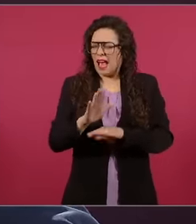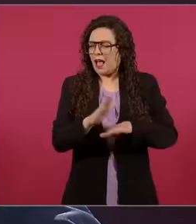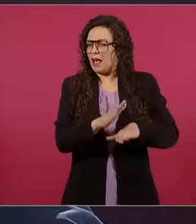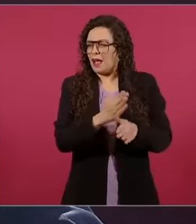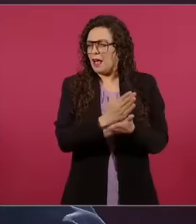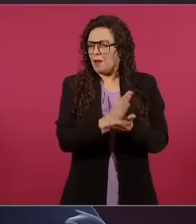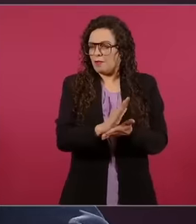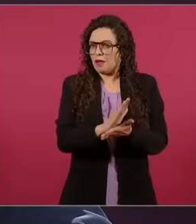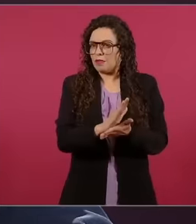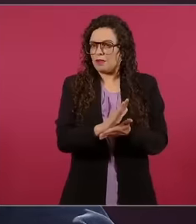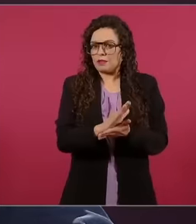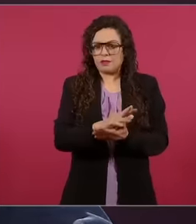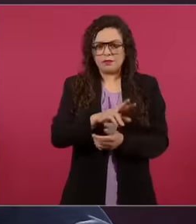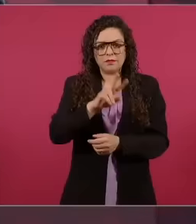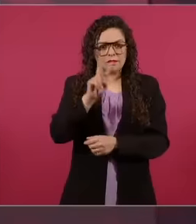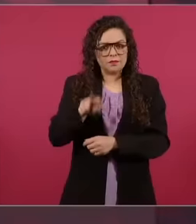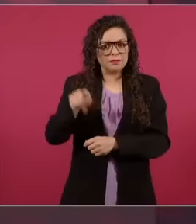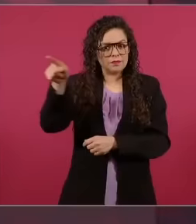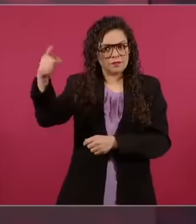son